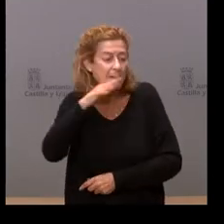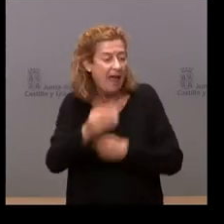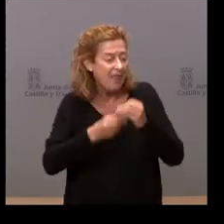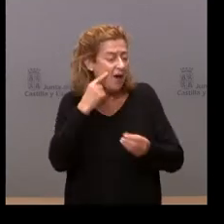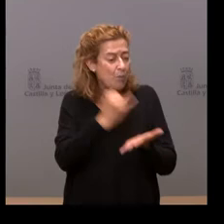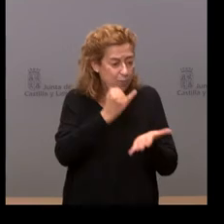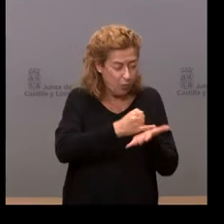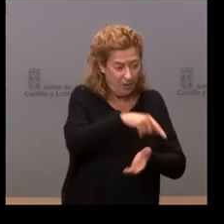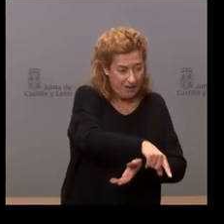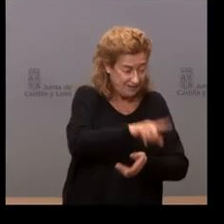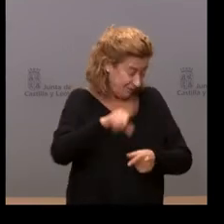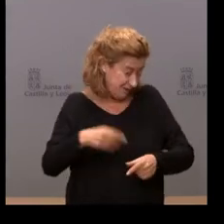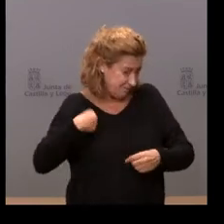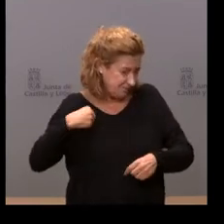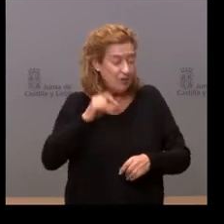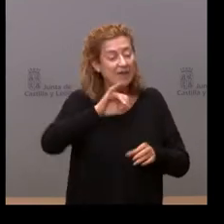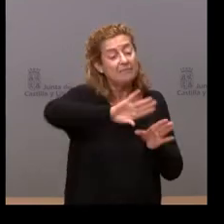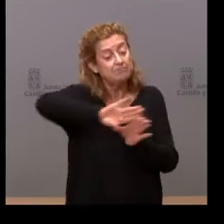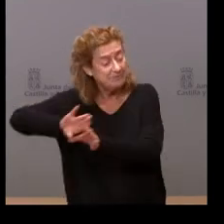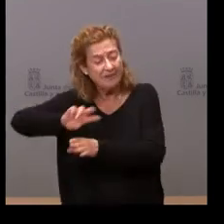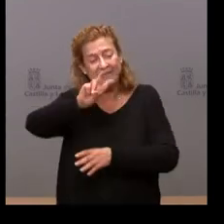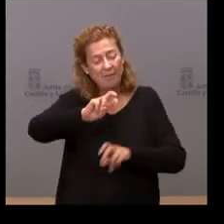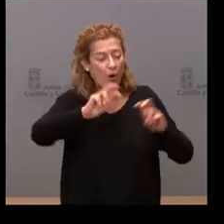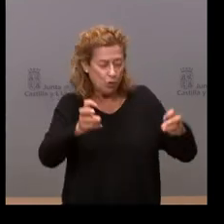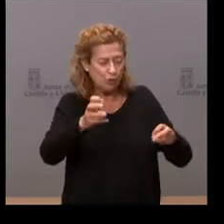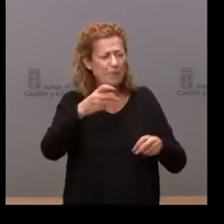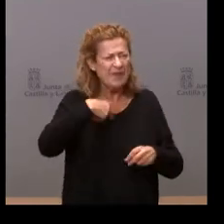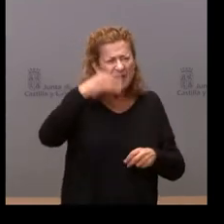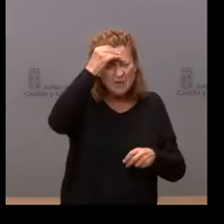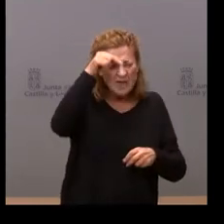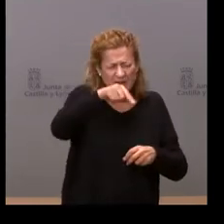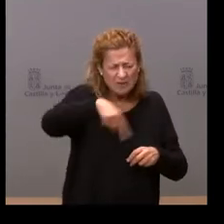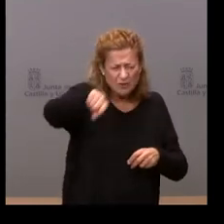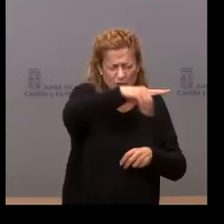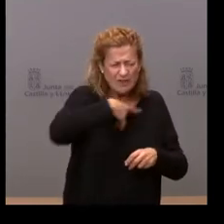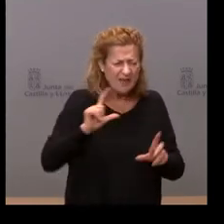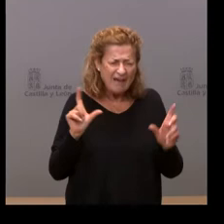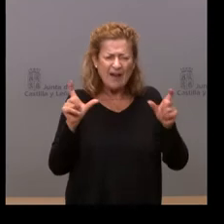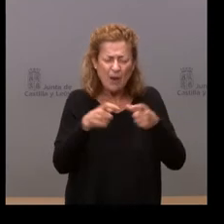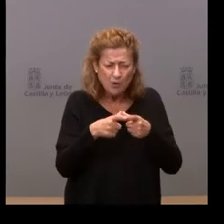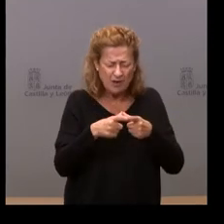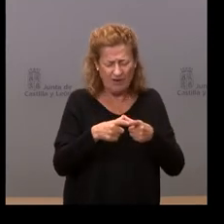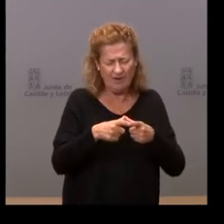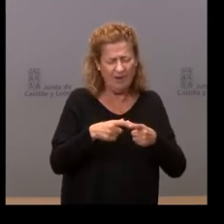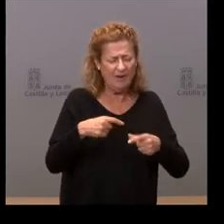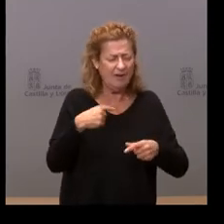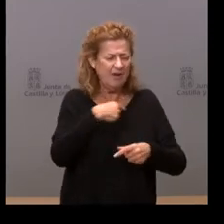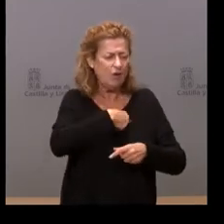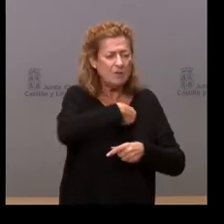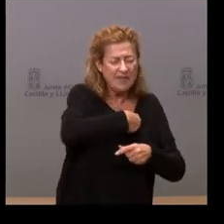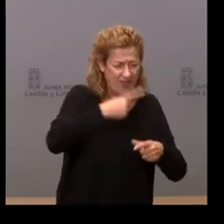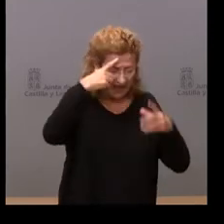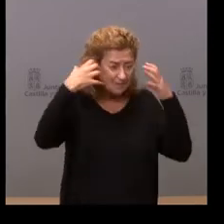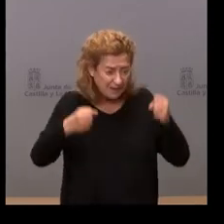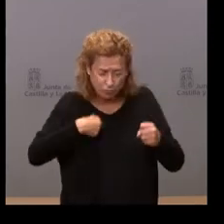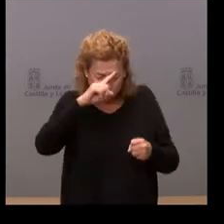y sobre otra cuestión tengo entendido que tenían previsto reunir a los comités de expertos no sé si lo han